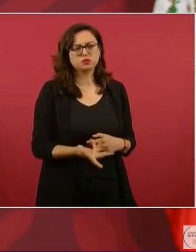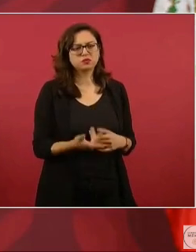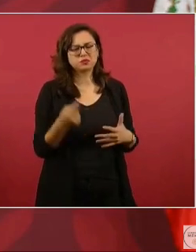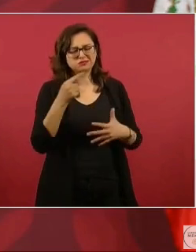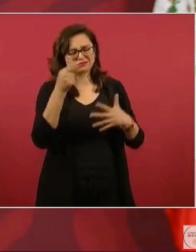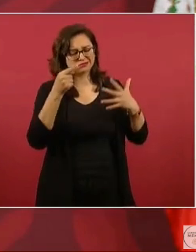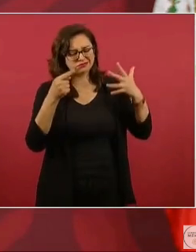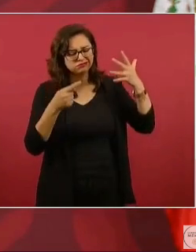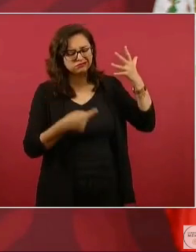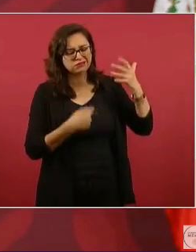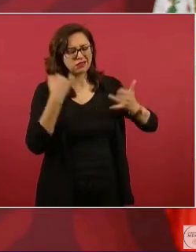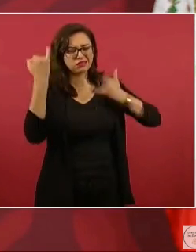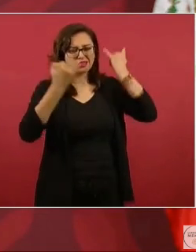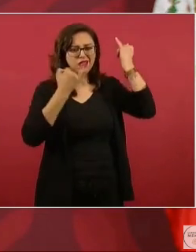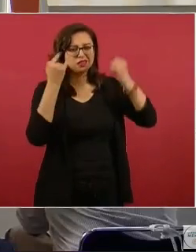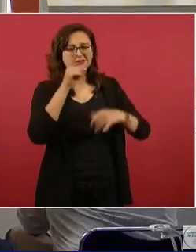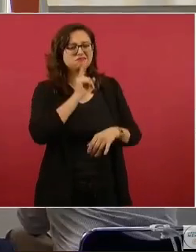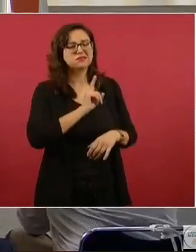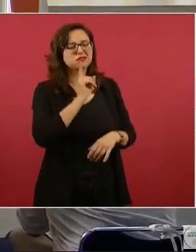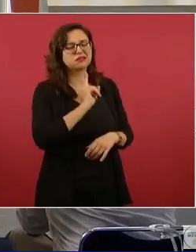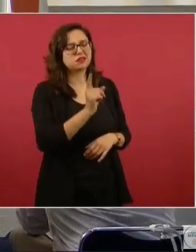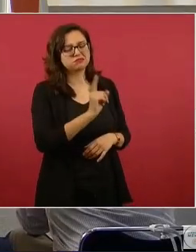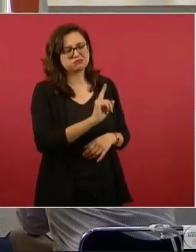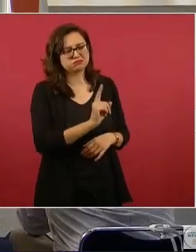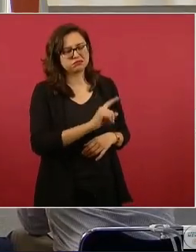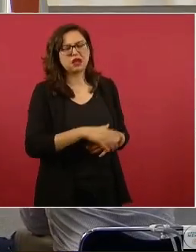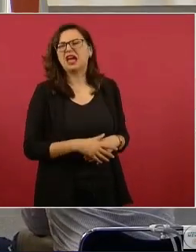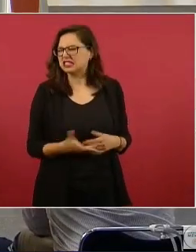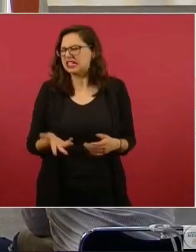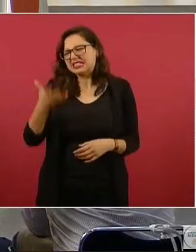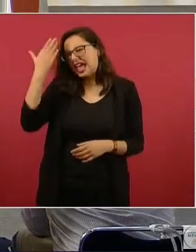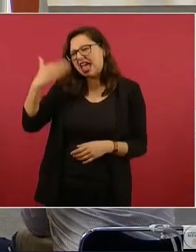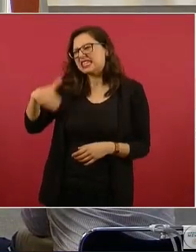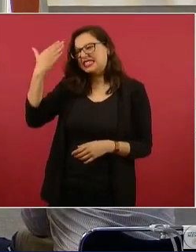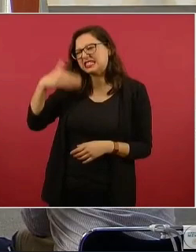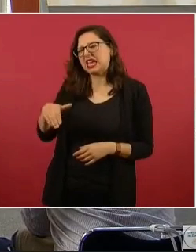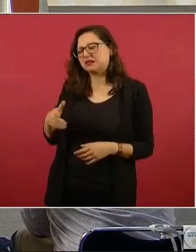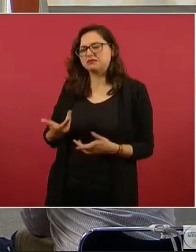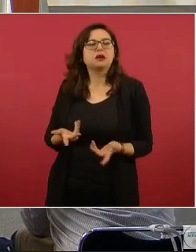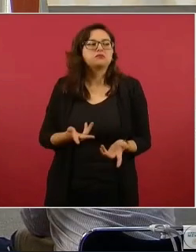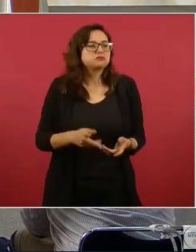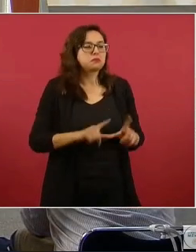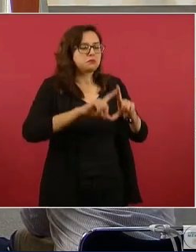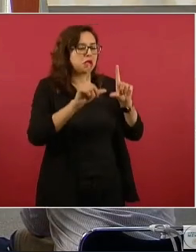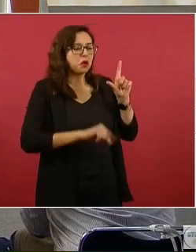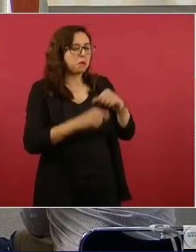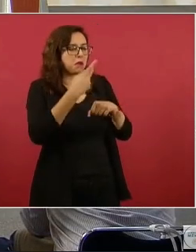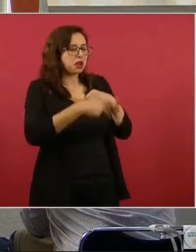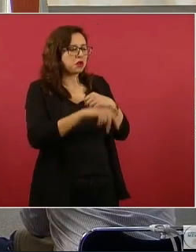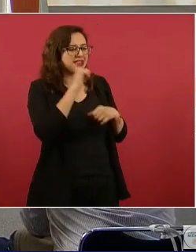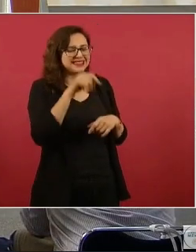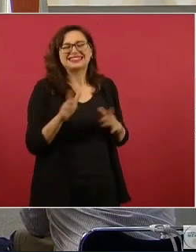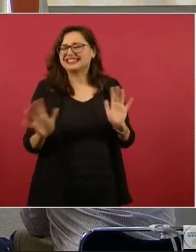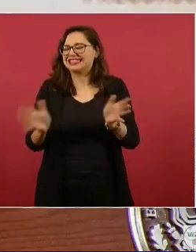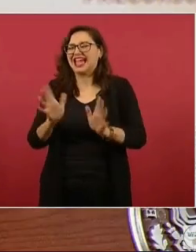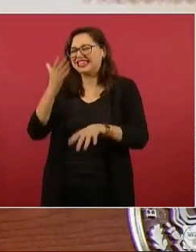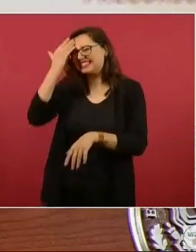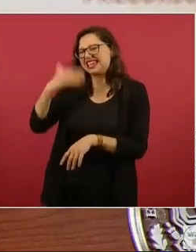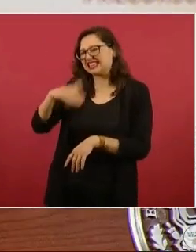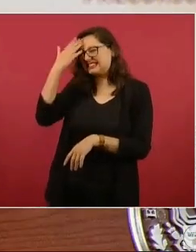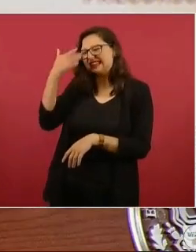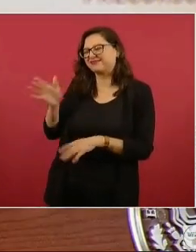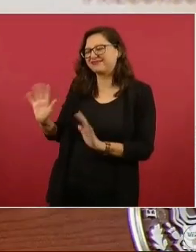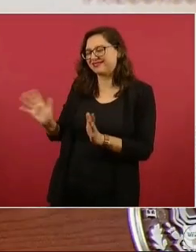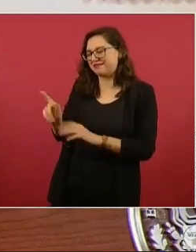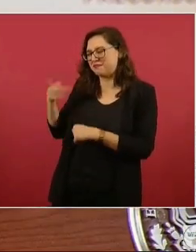Nada de eso es cierto. No, eso ya lo sabemos. Bueno, que no es un peligro, pues, para México. No, eso ya lo sabemos. Si